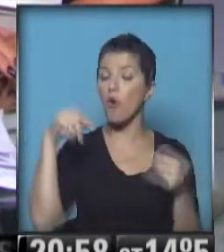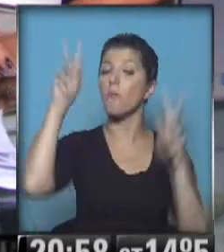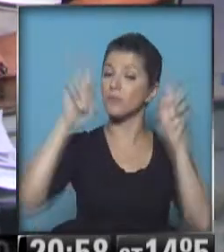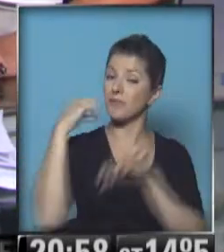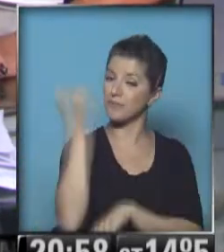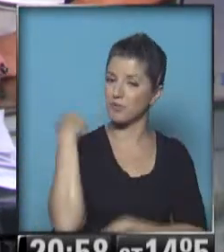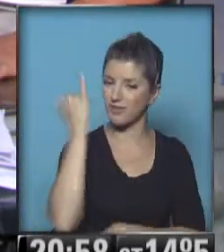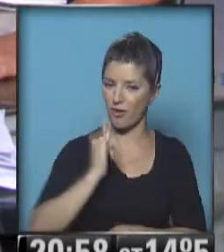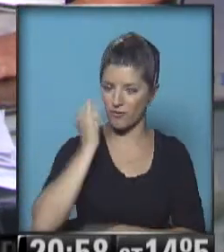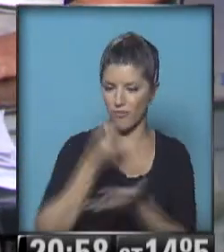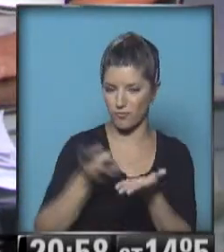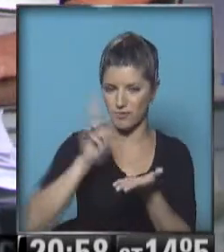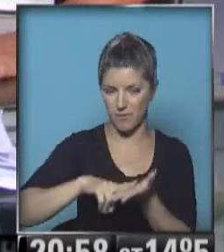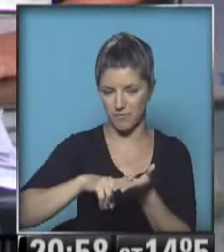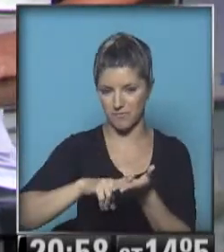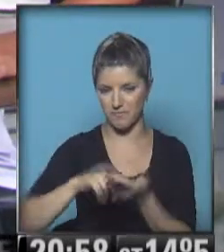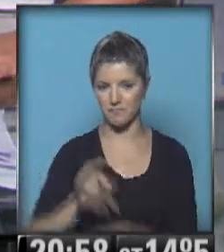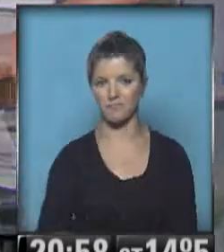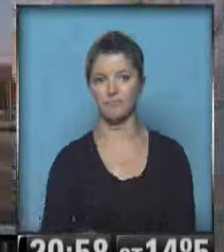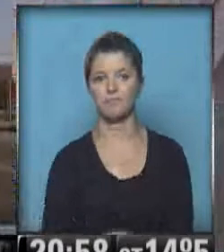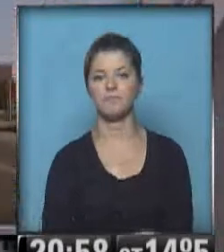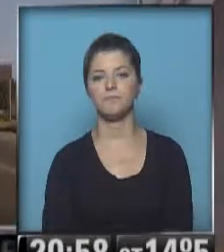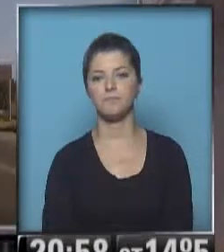día fueron estos. Aquí están.